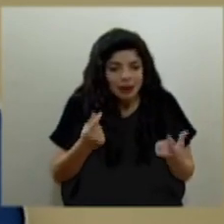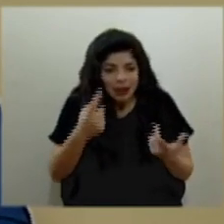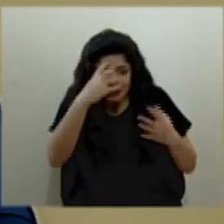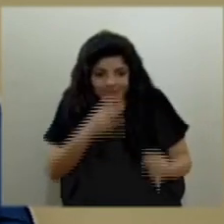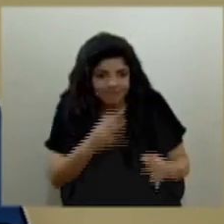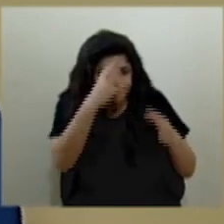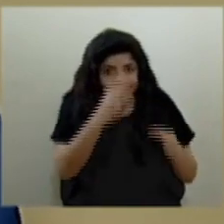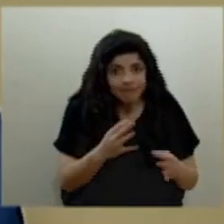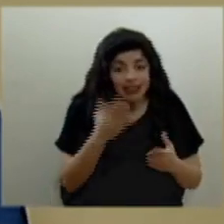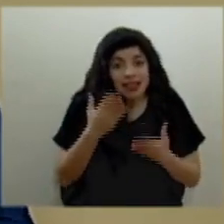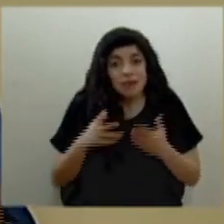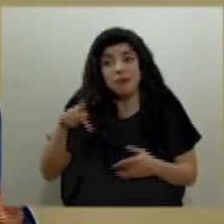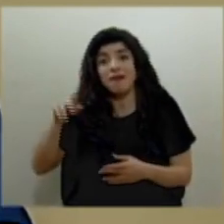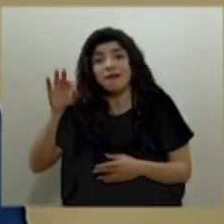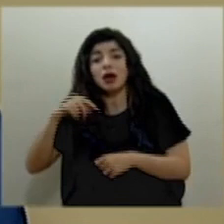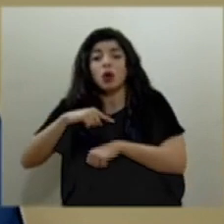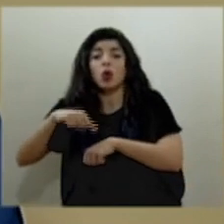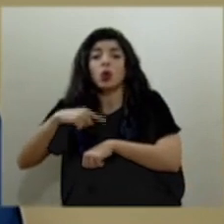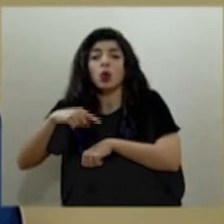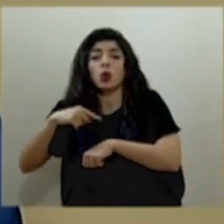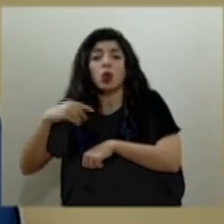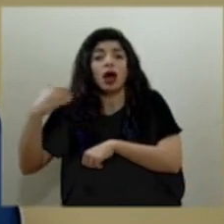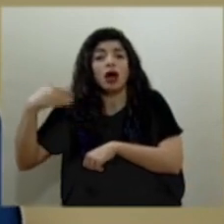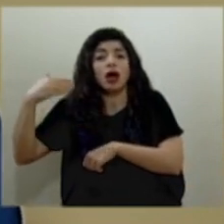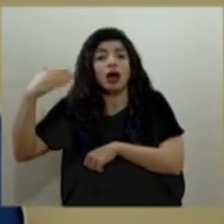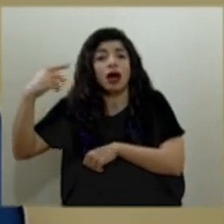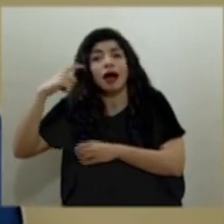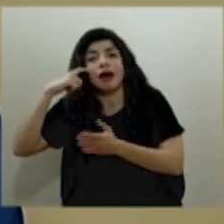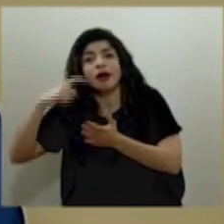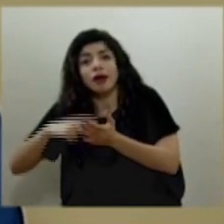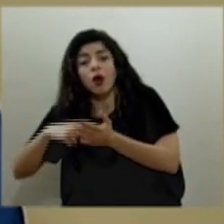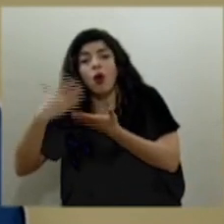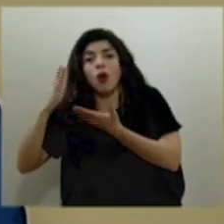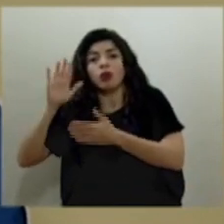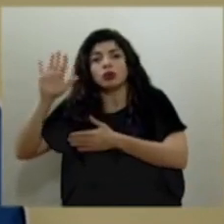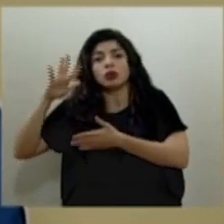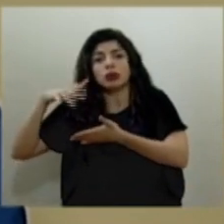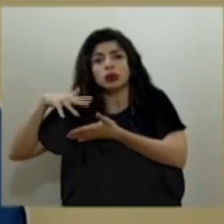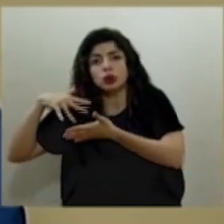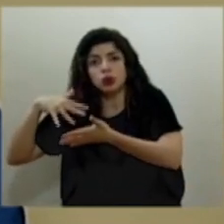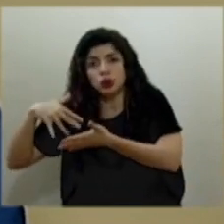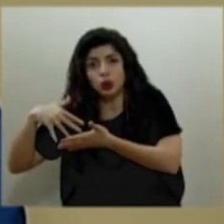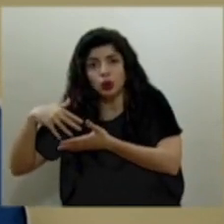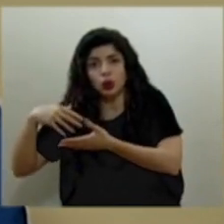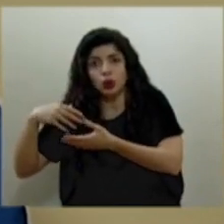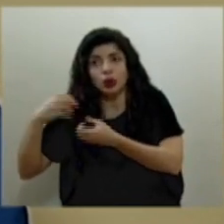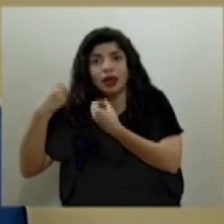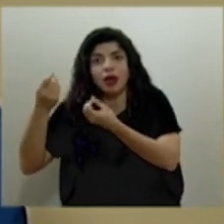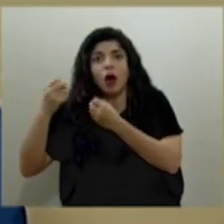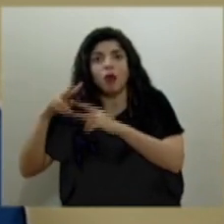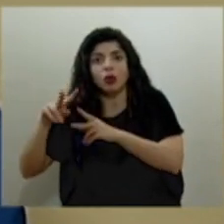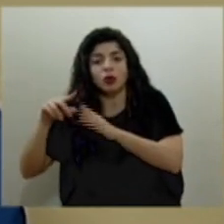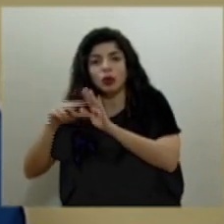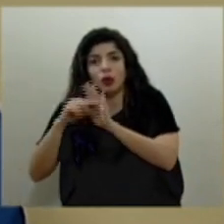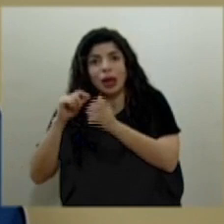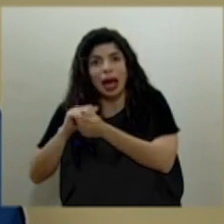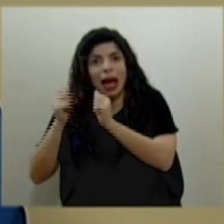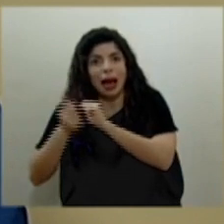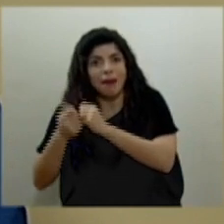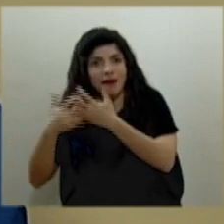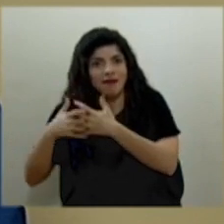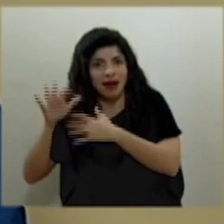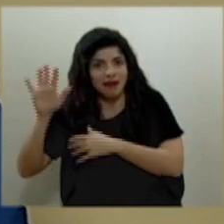dinámicas y posiblemente Pfizer durará mucho más tiempo eventualmente para reconocer o para hacer estudios que le permitan cambiar su indicación principal de